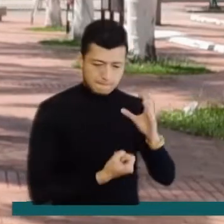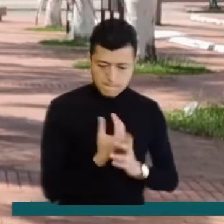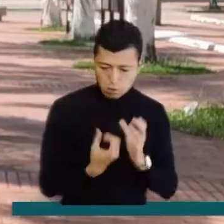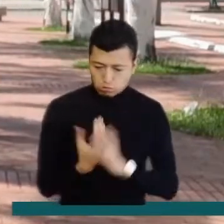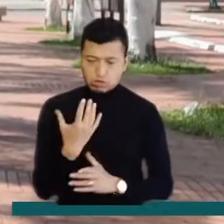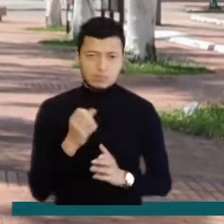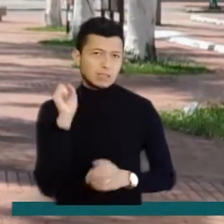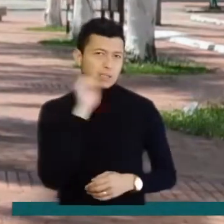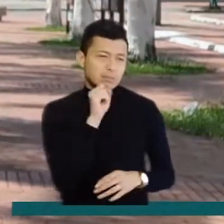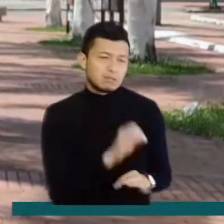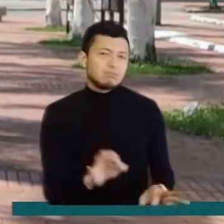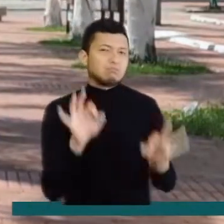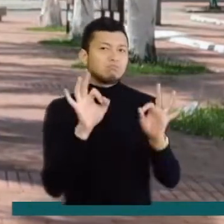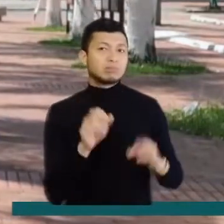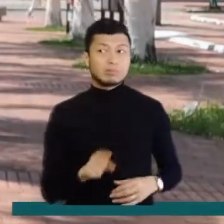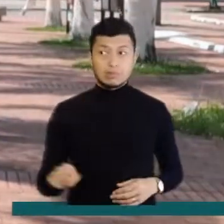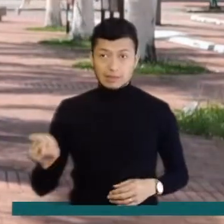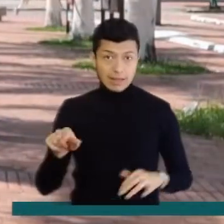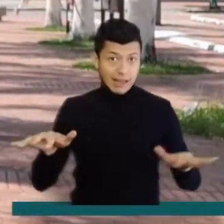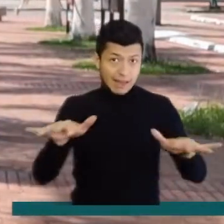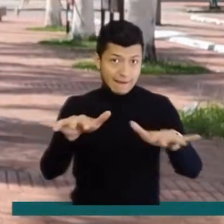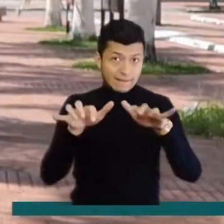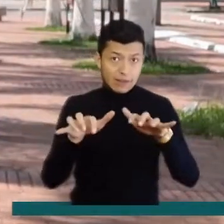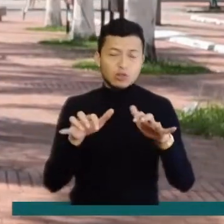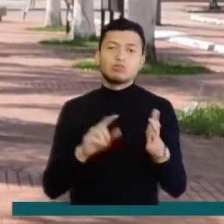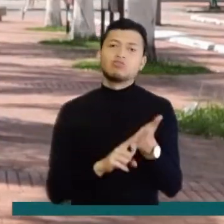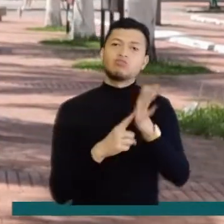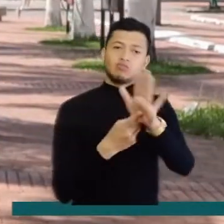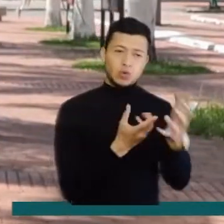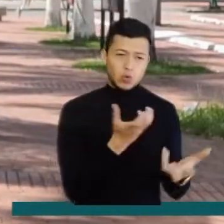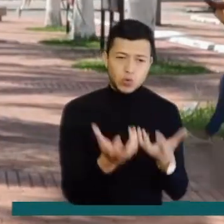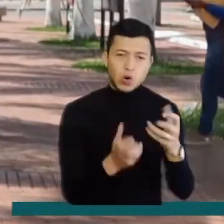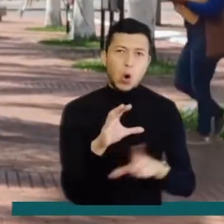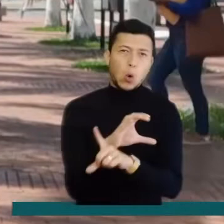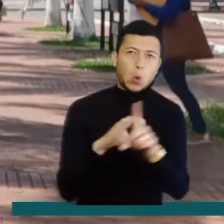los productores cerveceros, en un evento que contará además con muestras